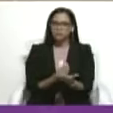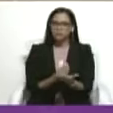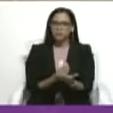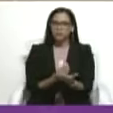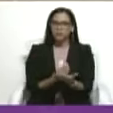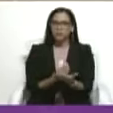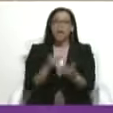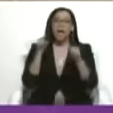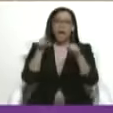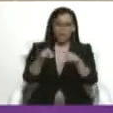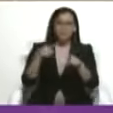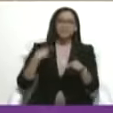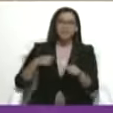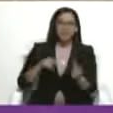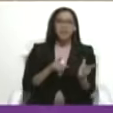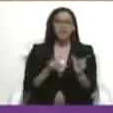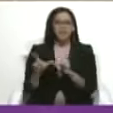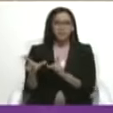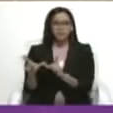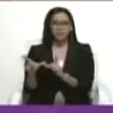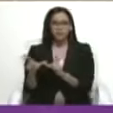y allí tenían preparado